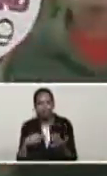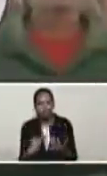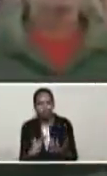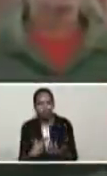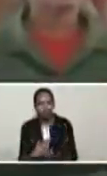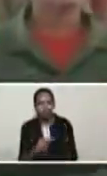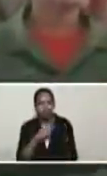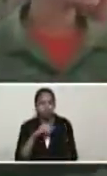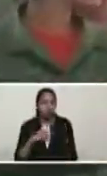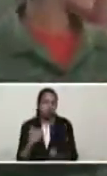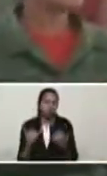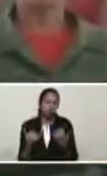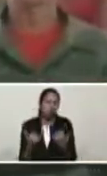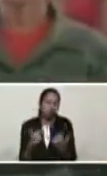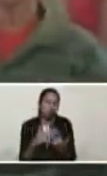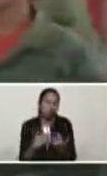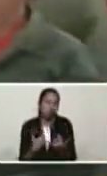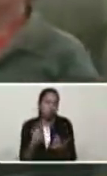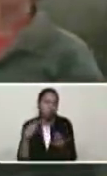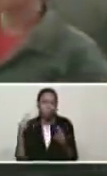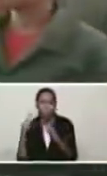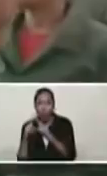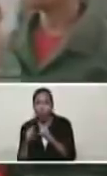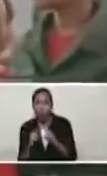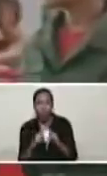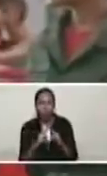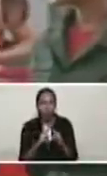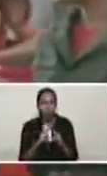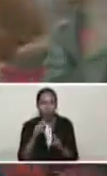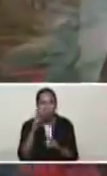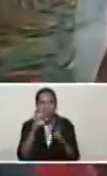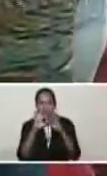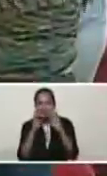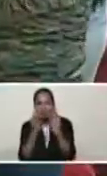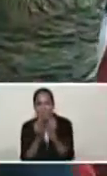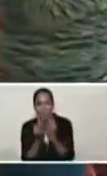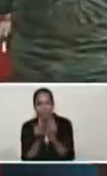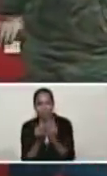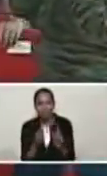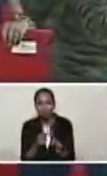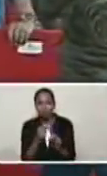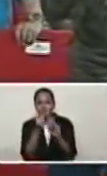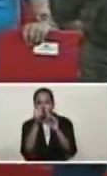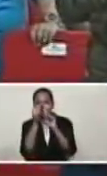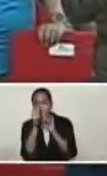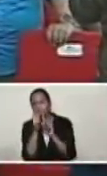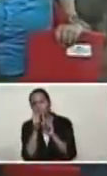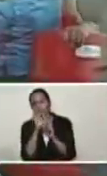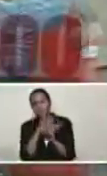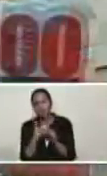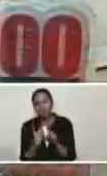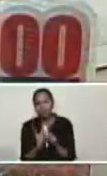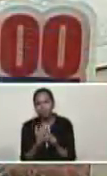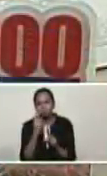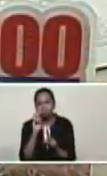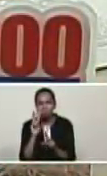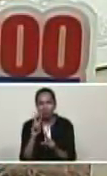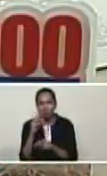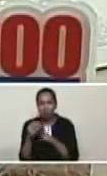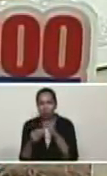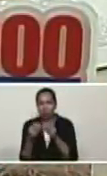ahora prestos a conocer una de las familias que ha sido beneficiada, que queremos verla